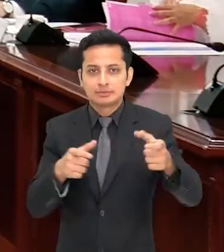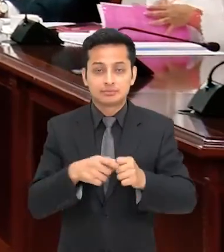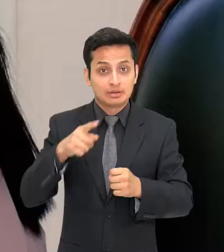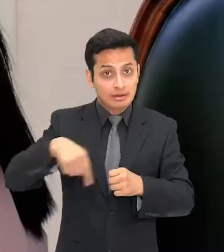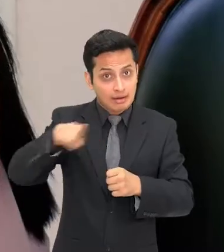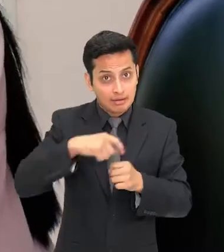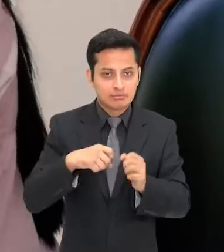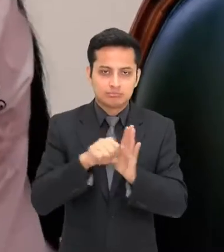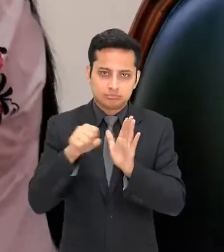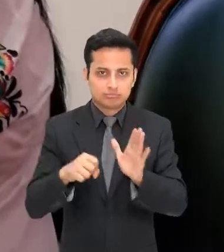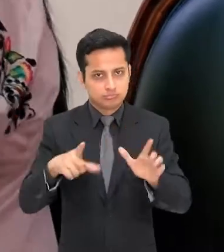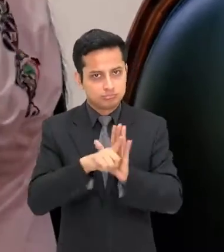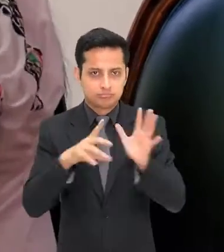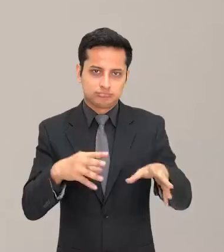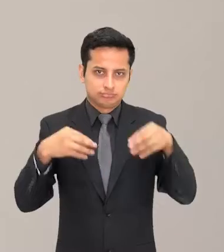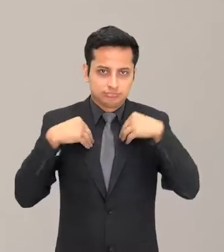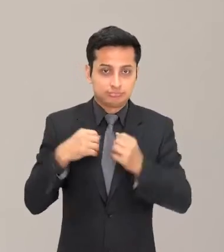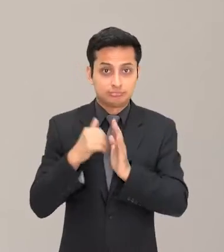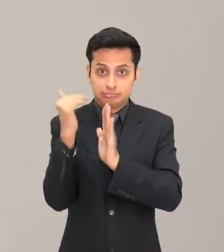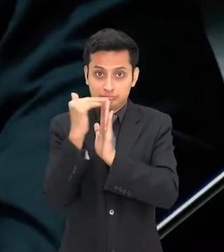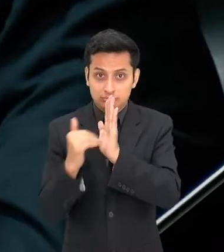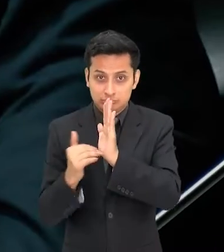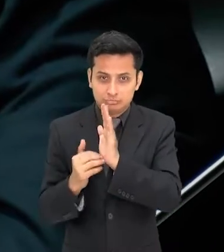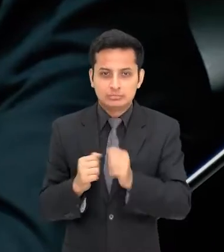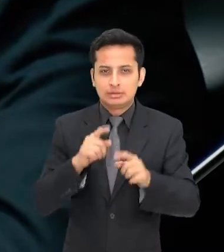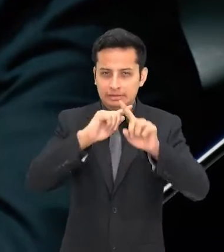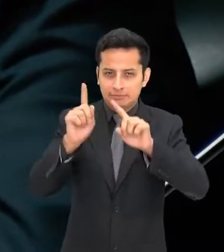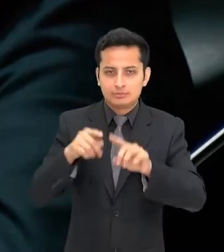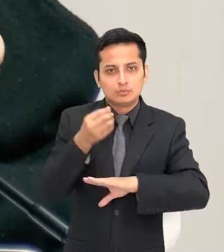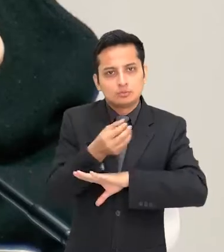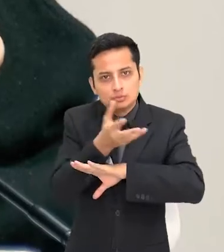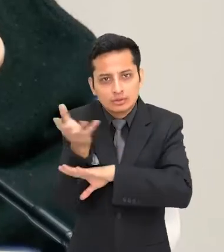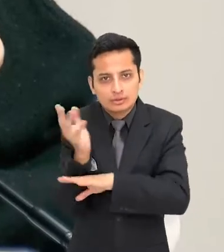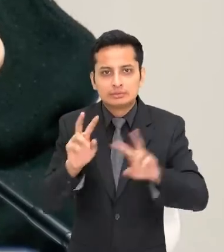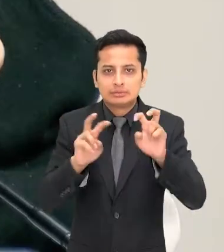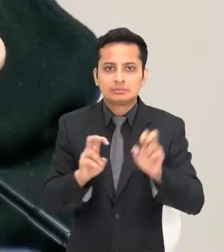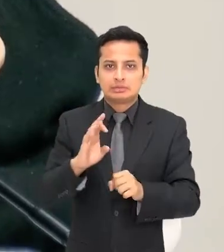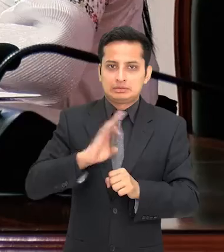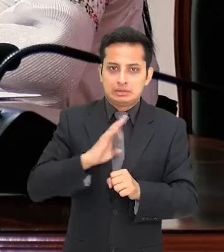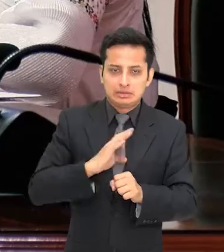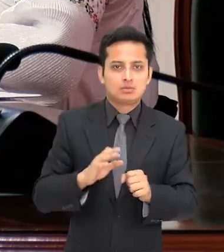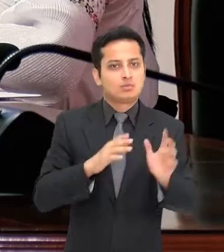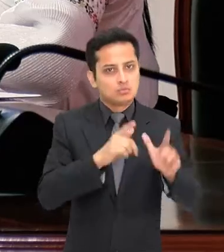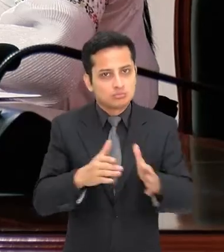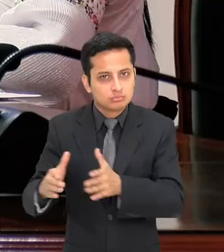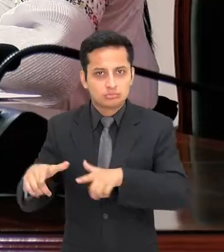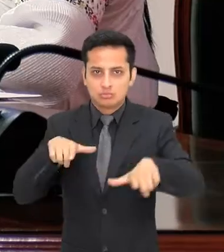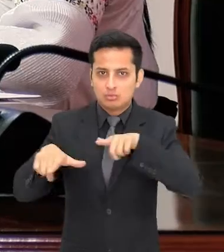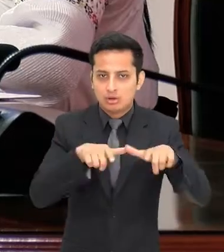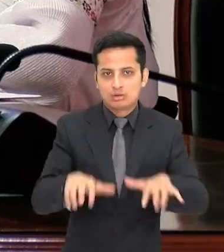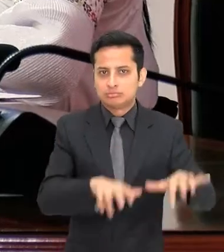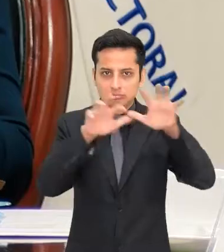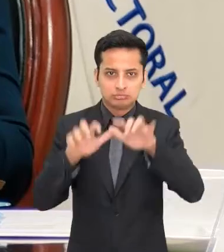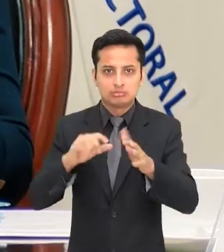Fiscalía General del Estado para su trámite legal pertinente, mismo que contiene conclusiones y recomendaciones de carácter técnico,